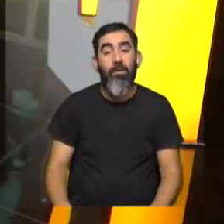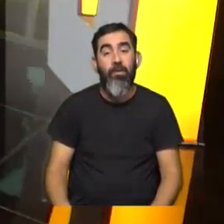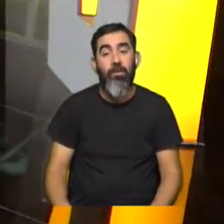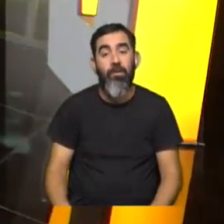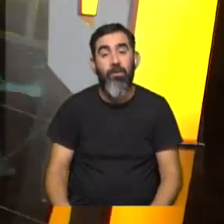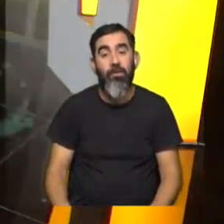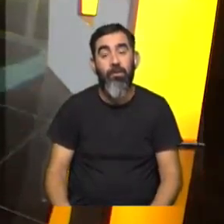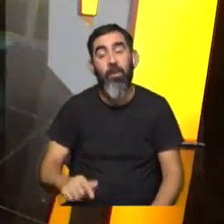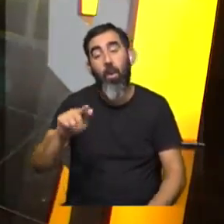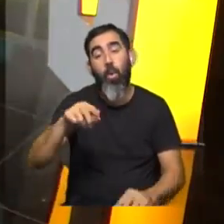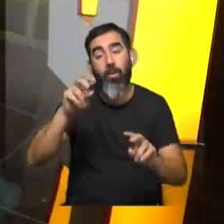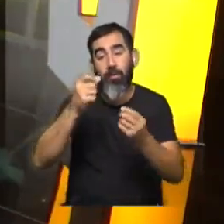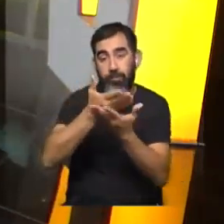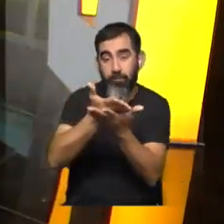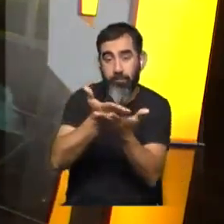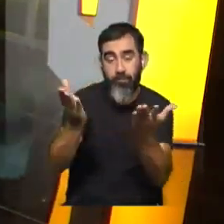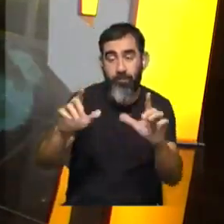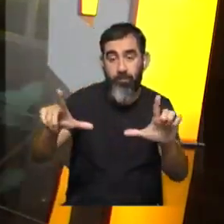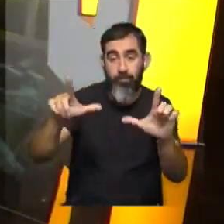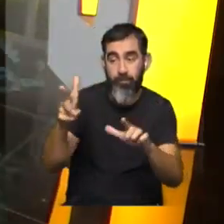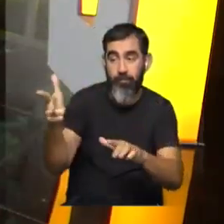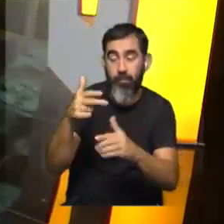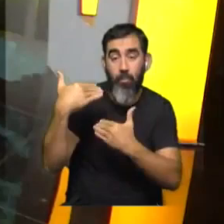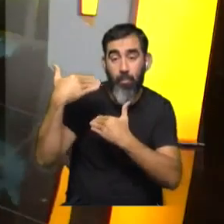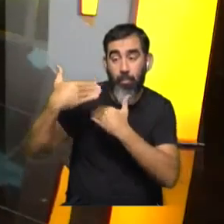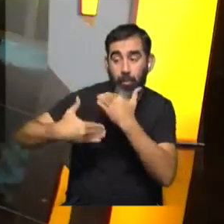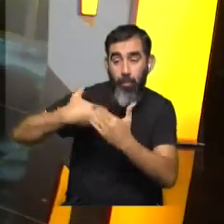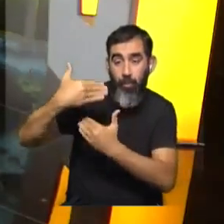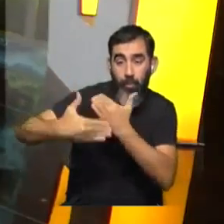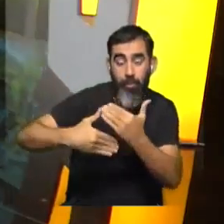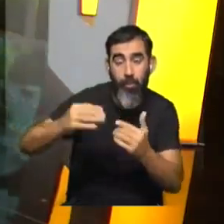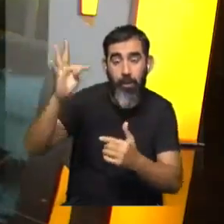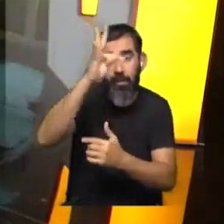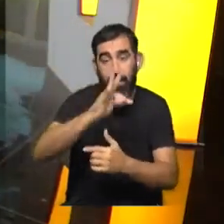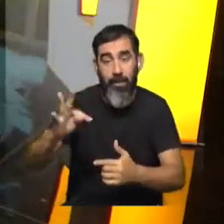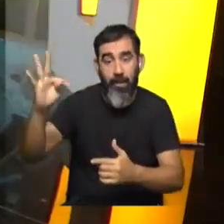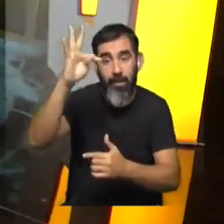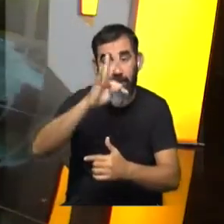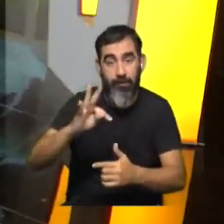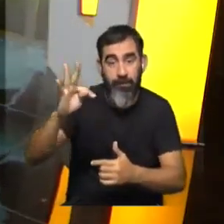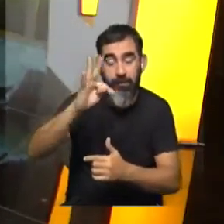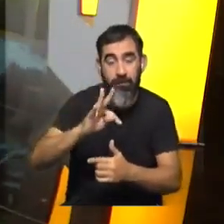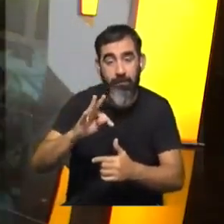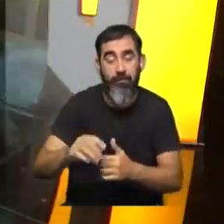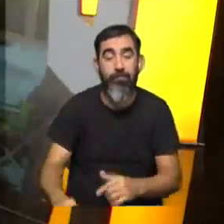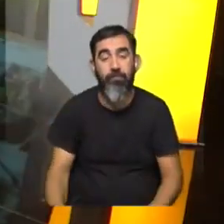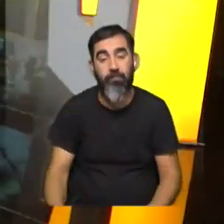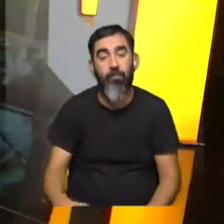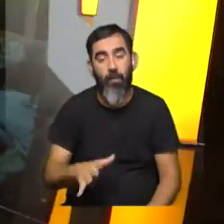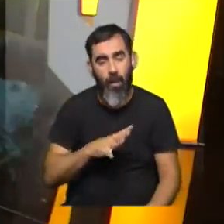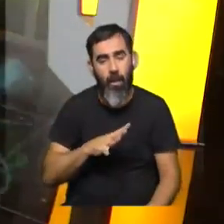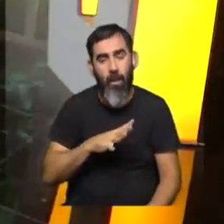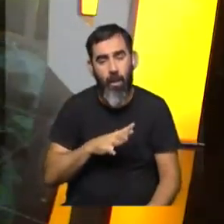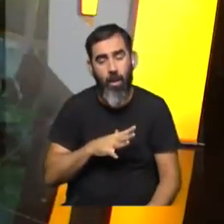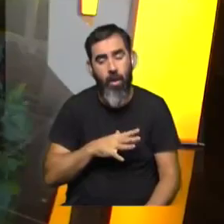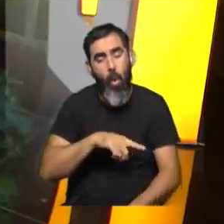a la otra parte de las imágenes y vemos lo que es el proceso que se da en el taller, acá hay una enorme cantidad de